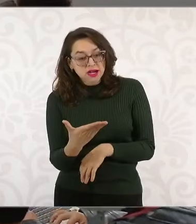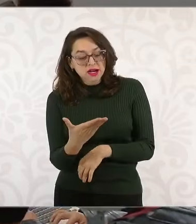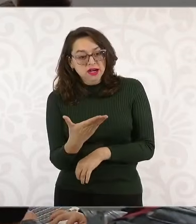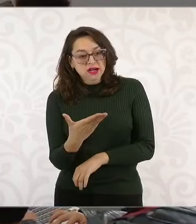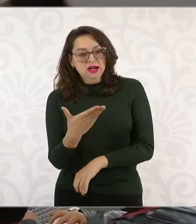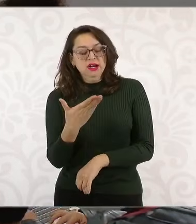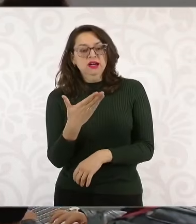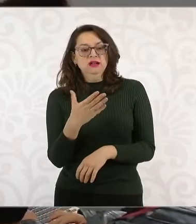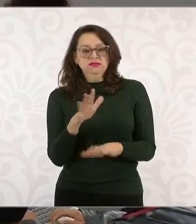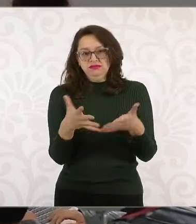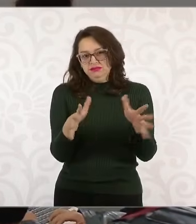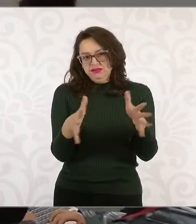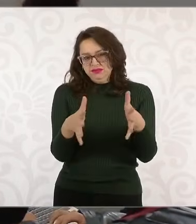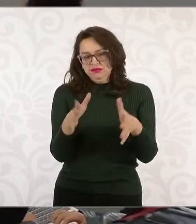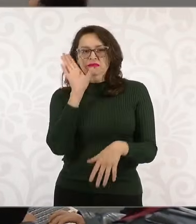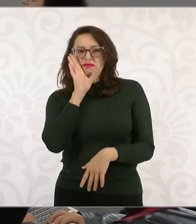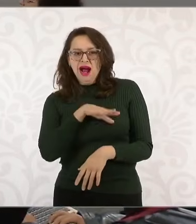Bueno, muy bueno, malo, muy malo.